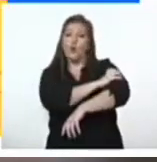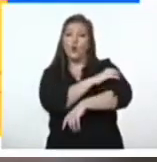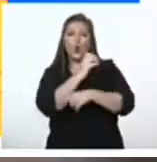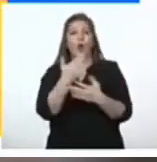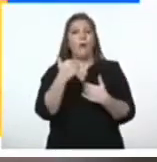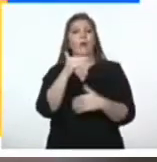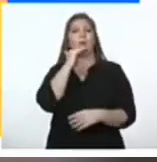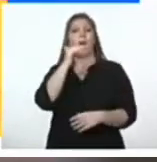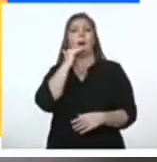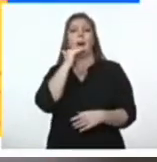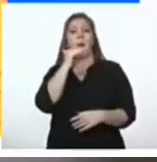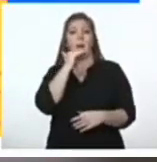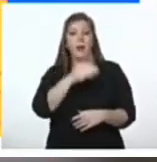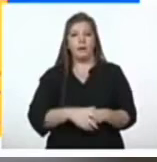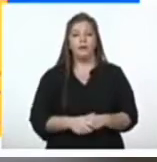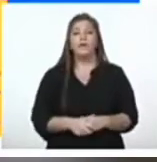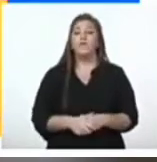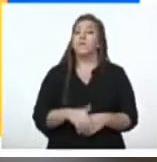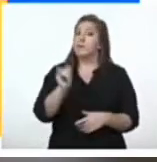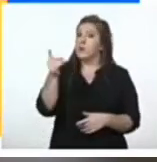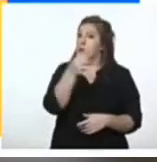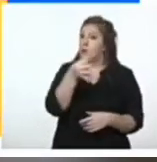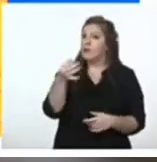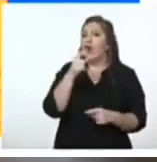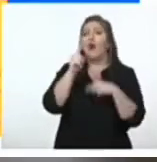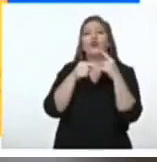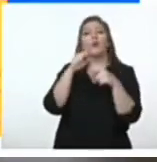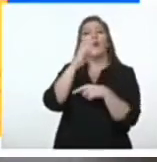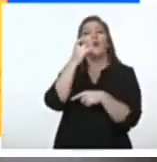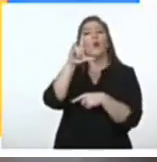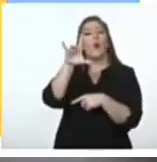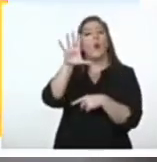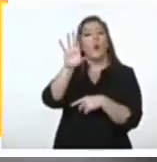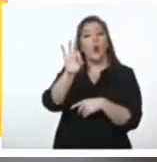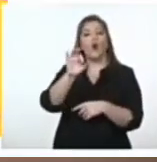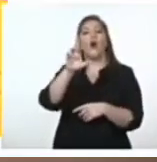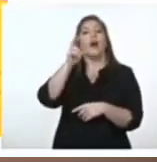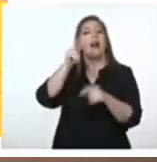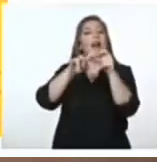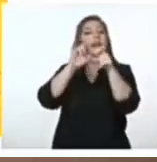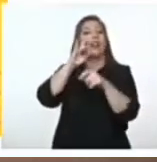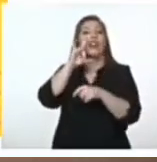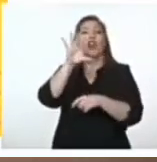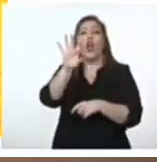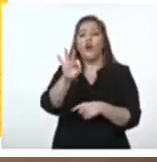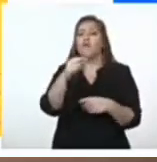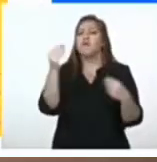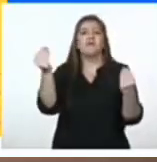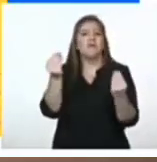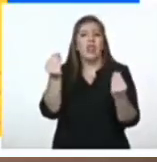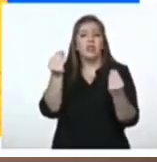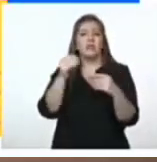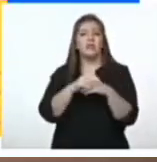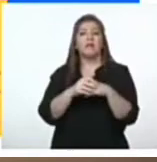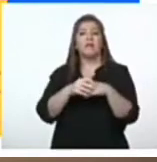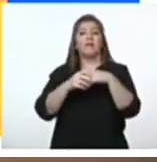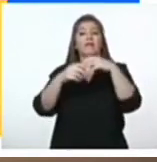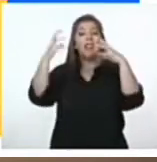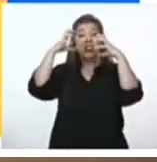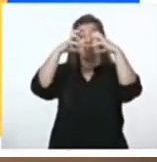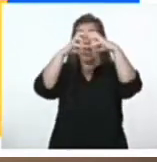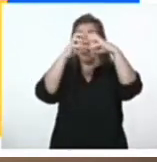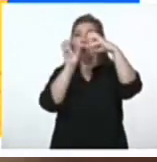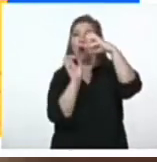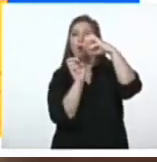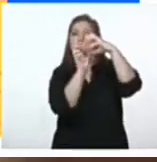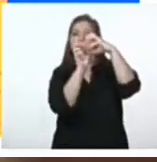lenguaje. Sí, así es. ¿Seguimos con el bulbo raquídeo? Dale. El bulbo raquídeo se encuentra ubicado debajo del cerebro y sobre